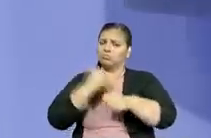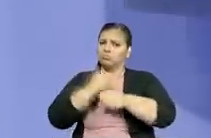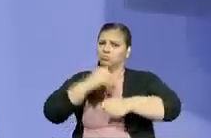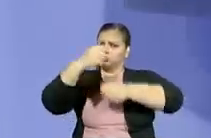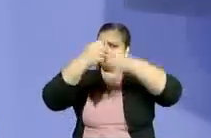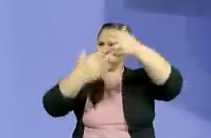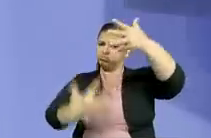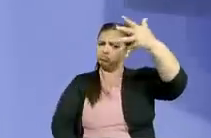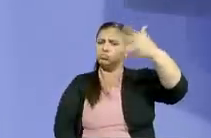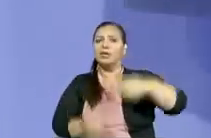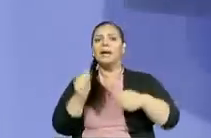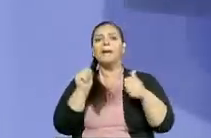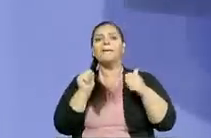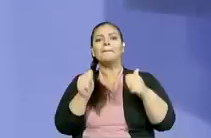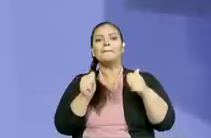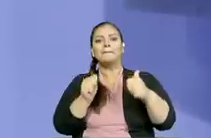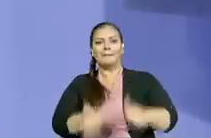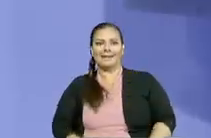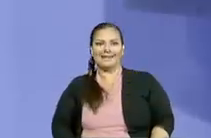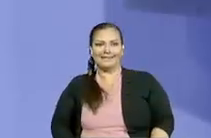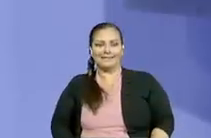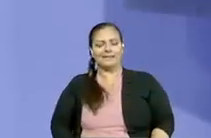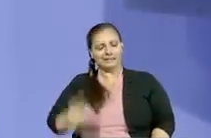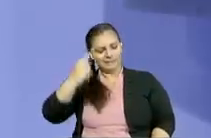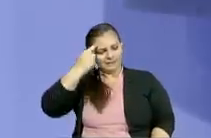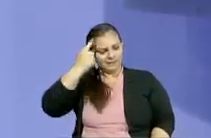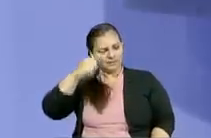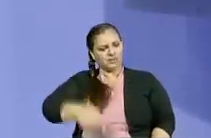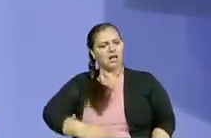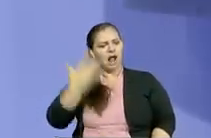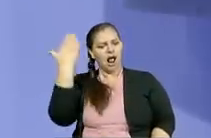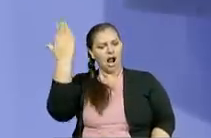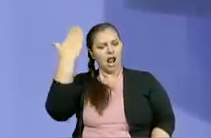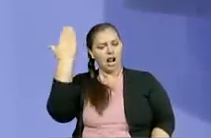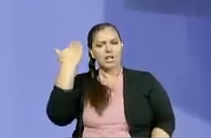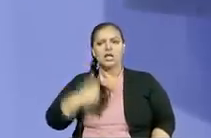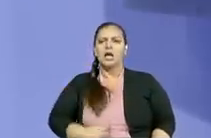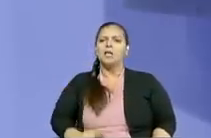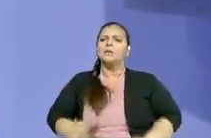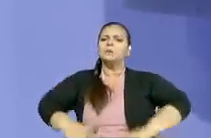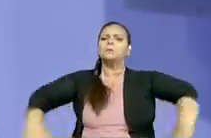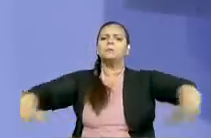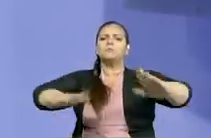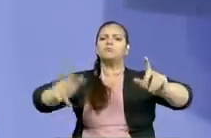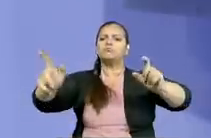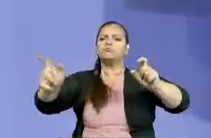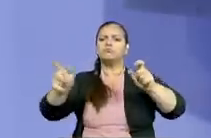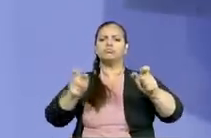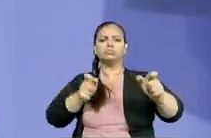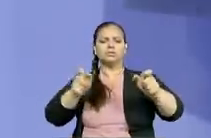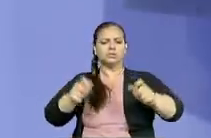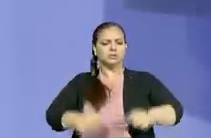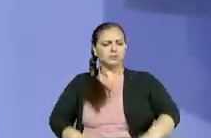ejemplo. Esto se puede hacer en todo el Ecuador. Cuando se sabe, se quiere y se siente